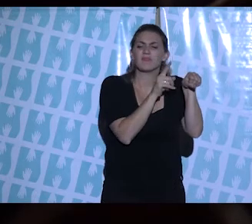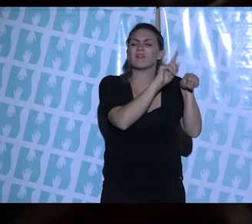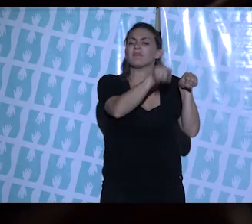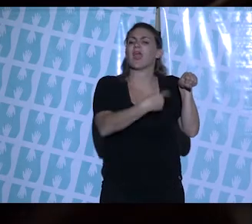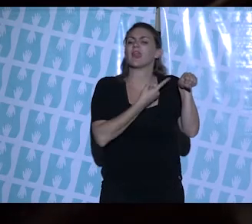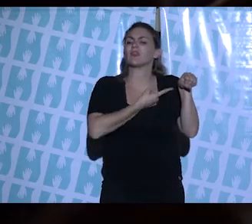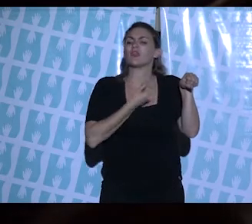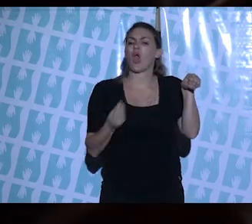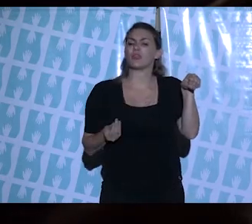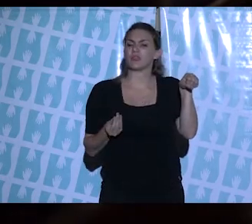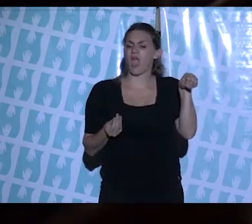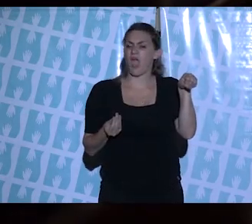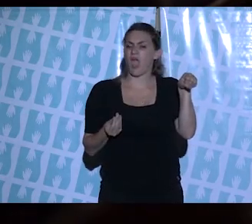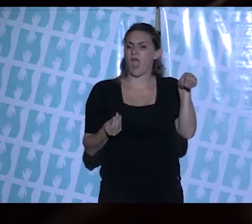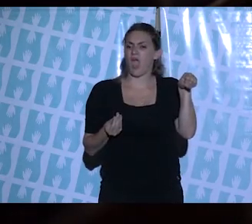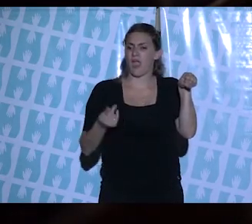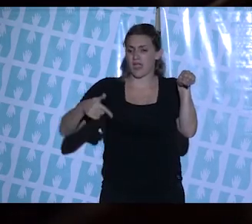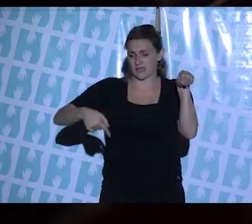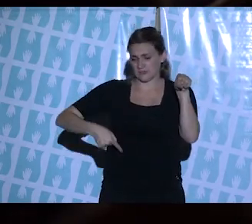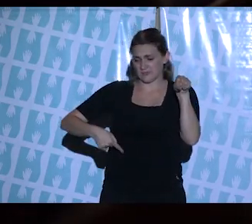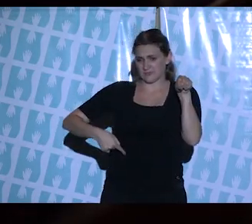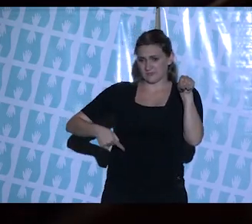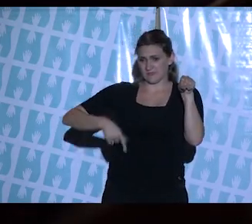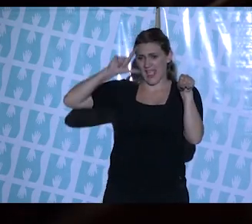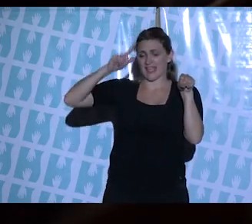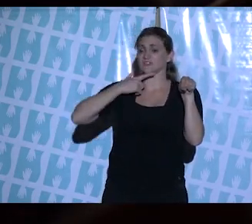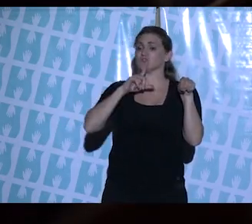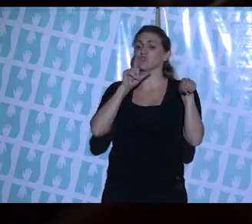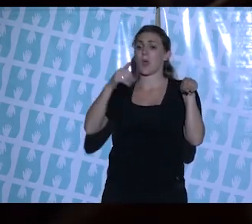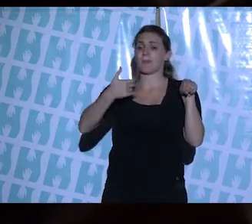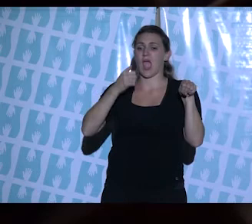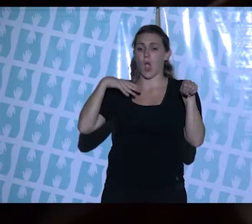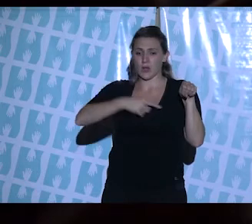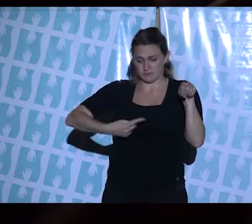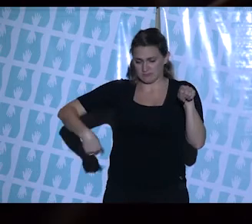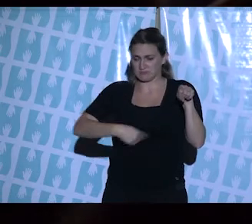proveniente del estómago y del intestino.